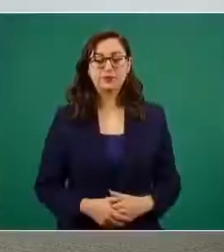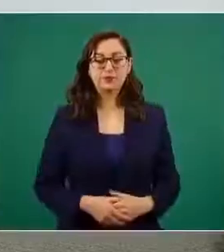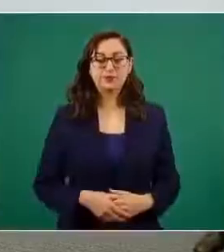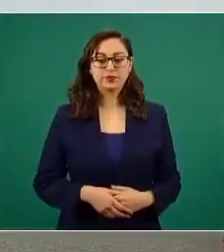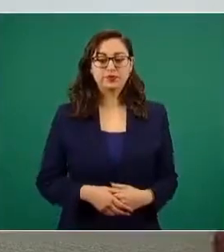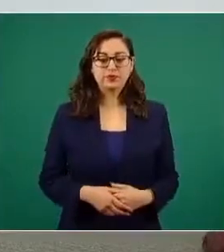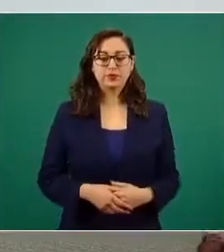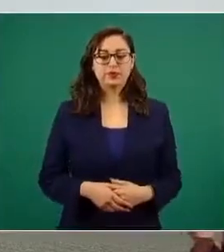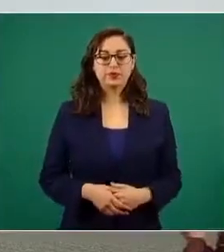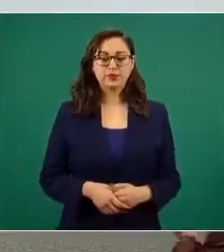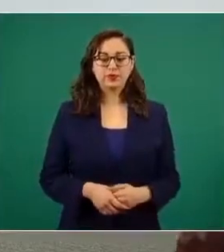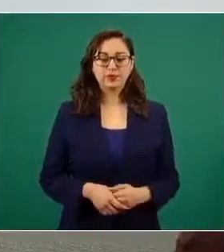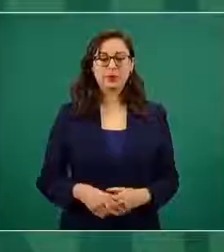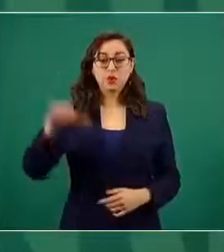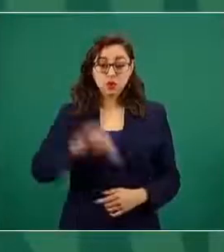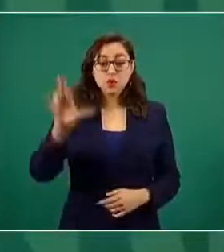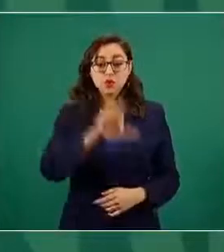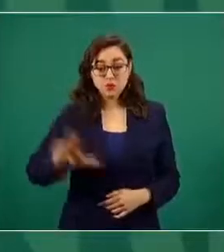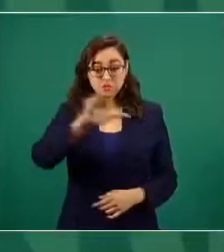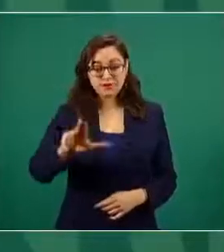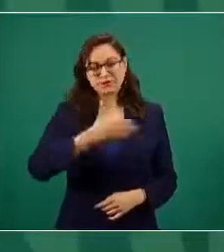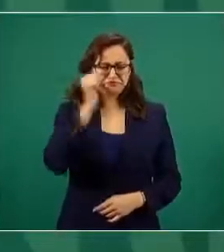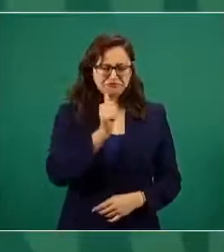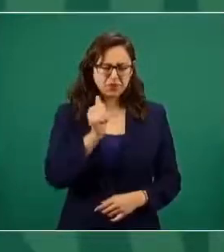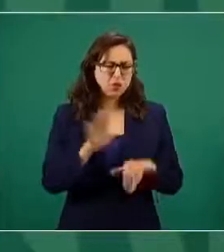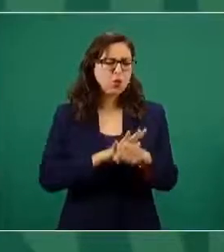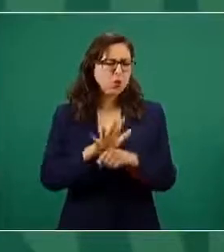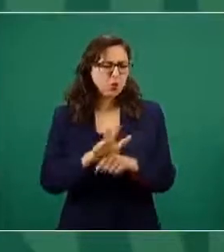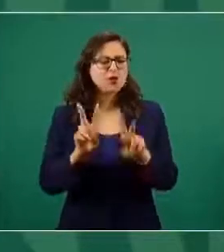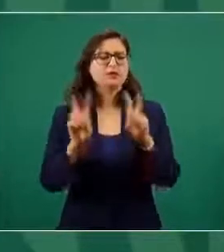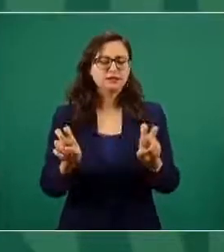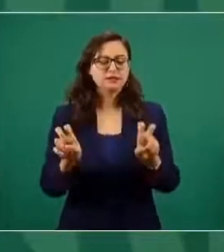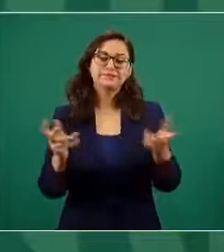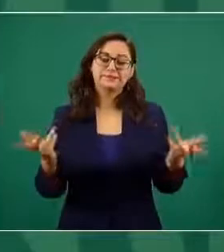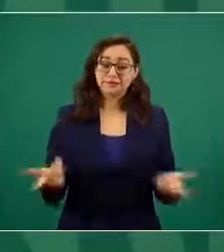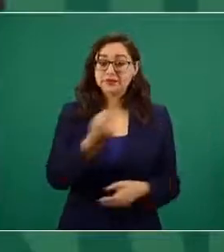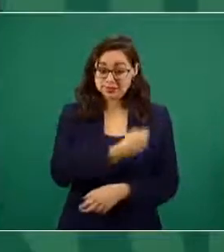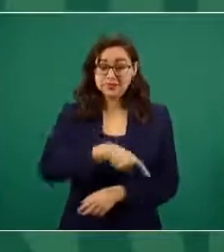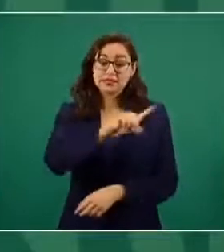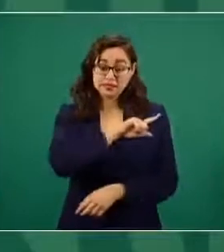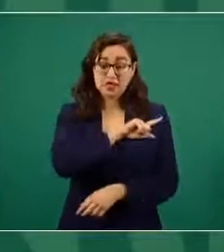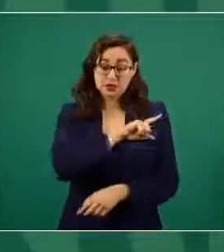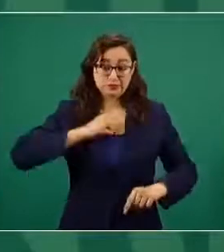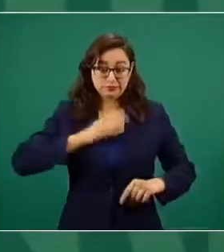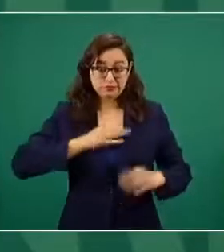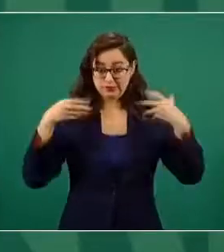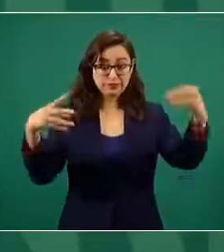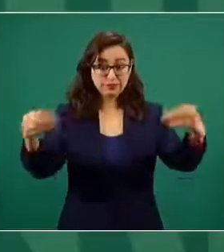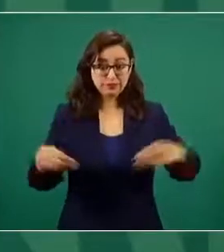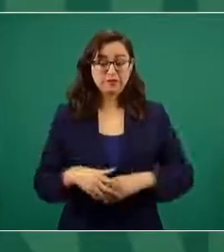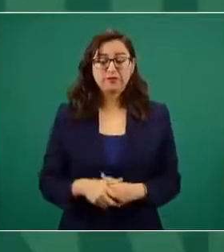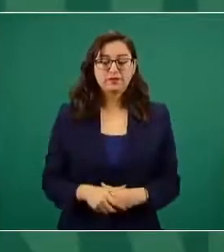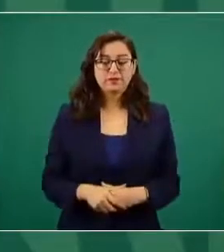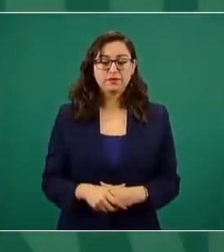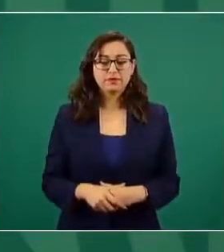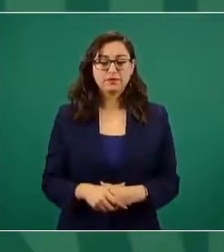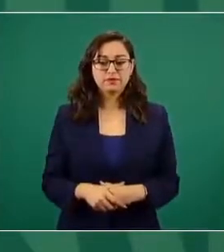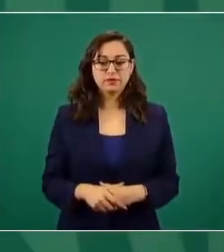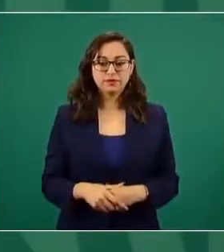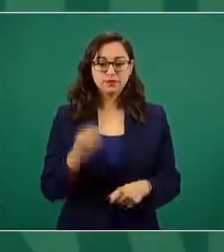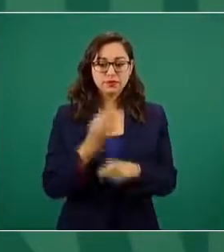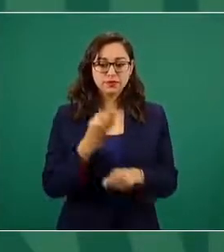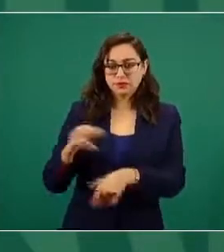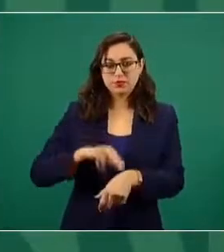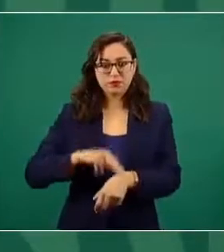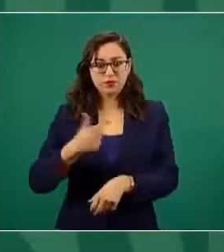Pues hoy martes, como siempre, vamos a informar sobre la situación de salud, en particular lo de la pandemia. Nos va a informar el